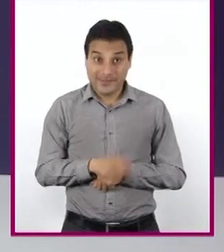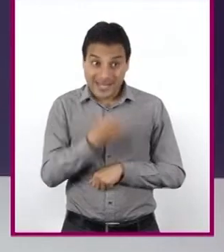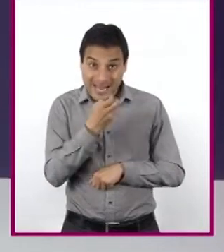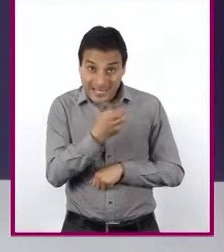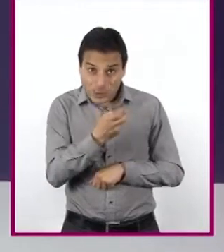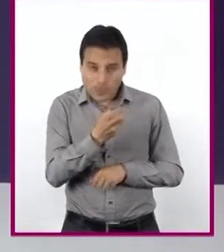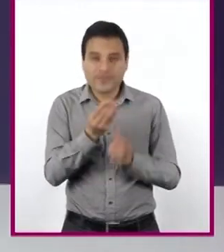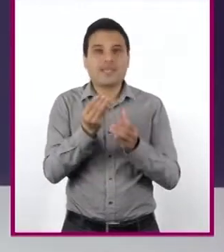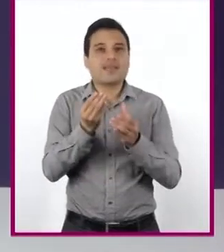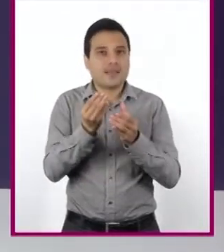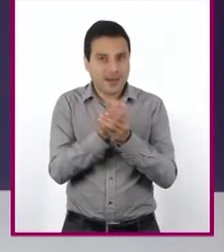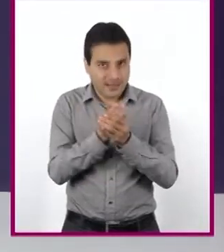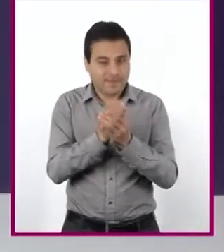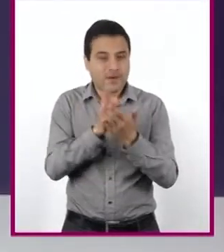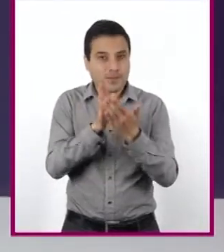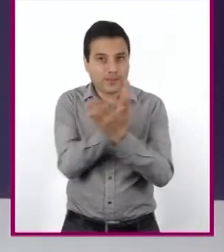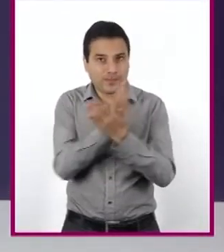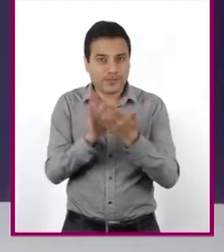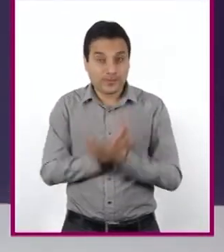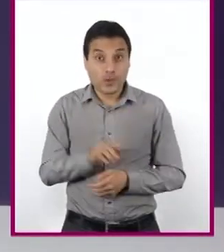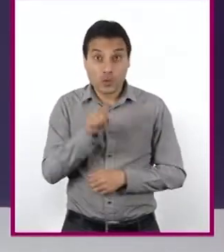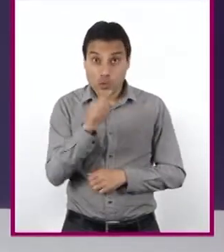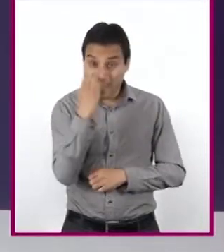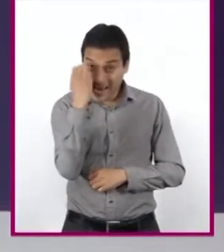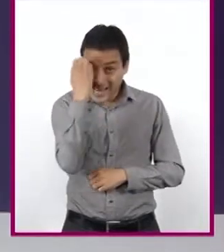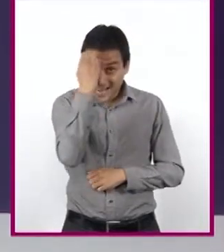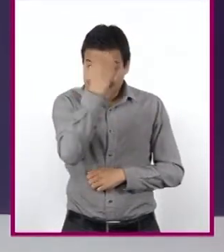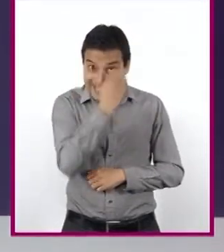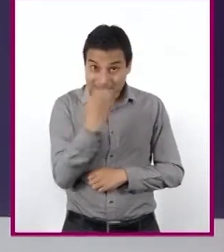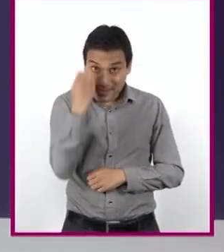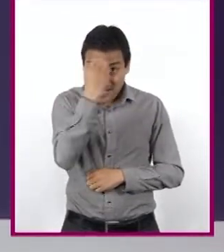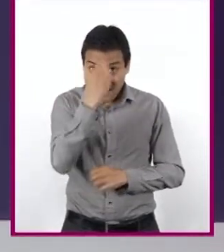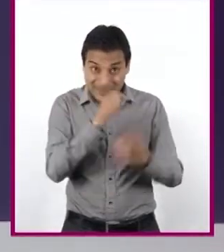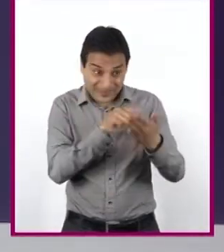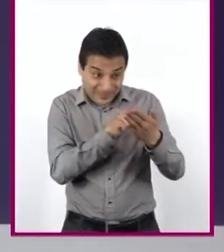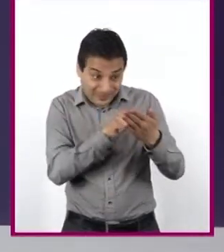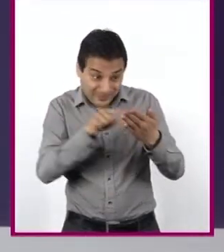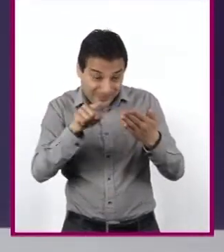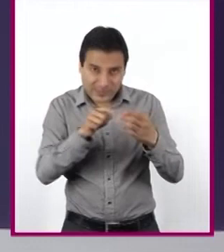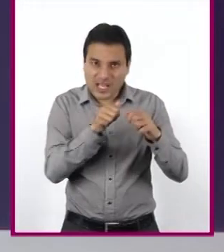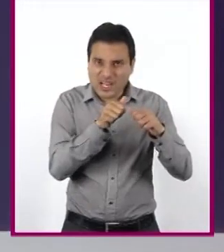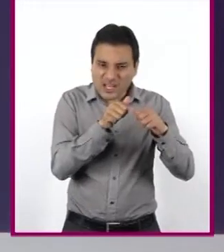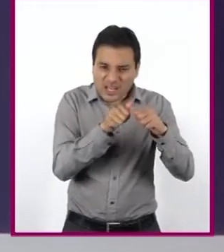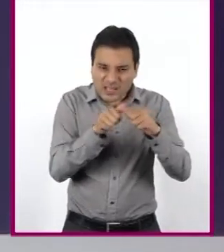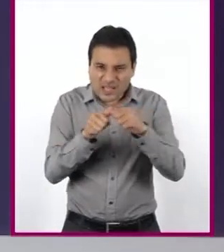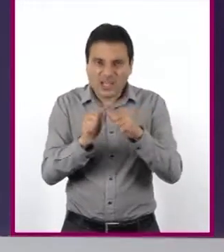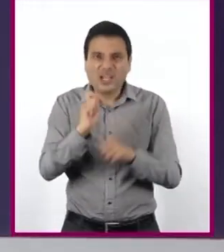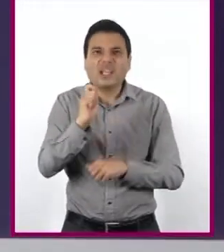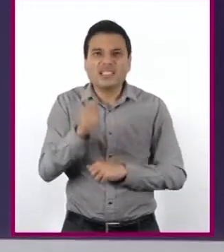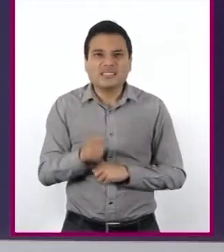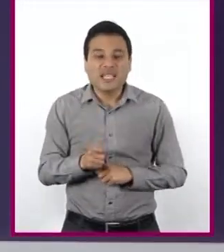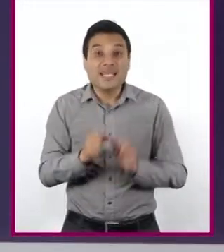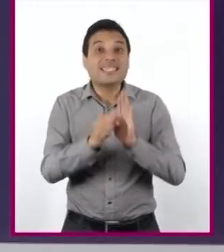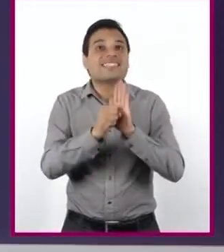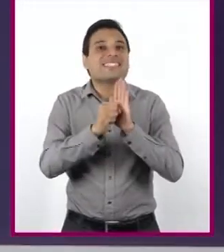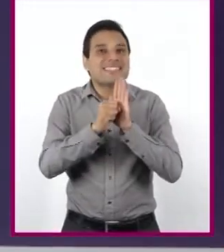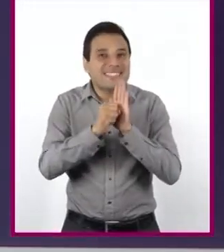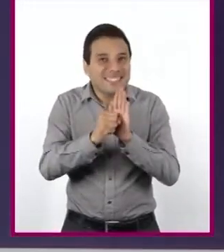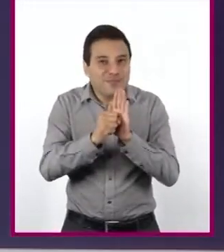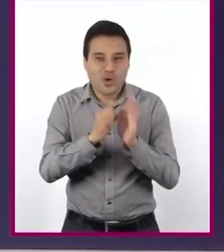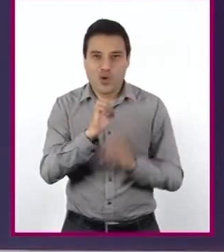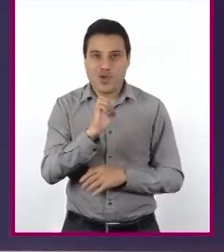la revisan, entenderán que todas esas letras son los símbolos de los elementos químicos que la